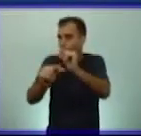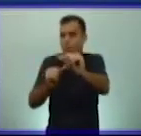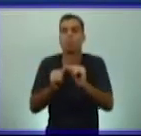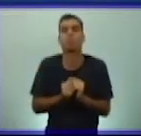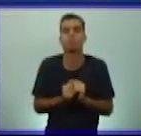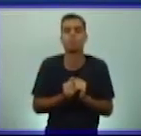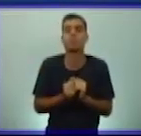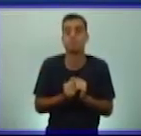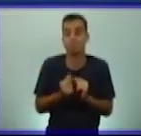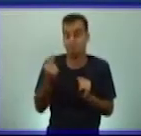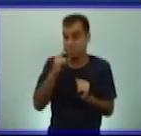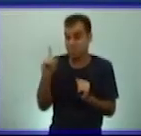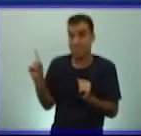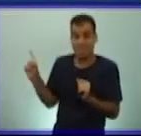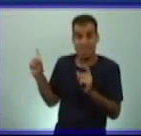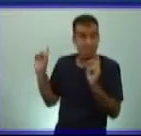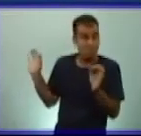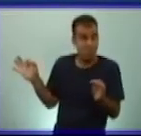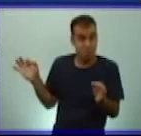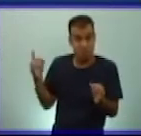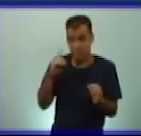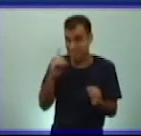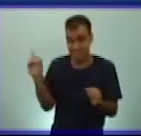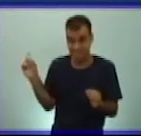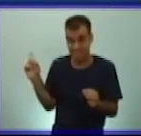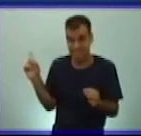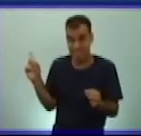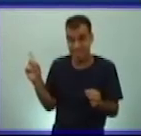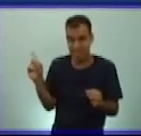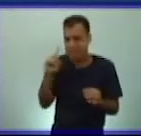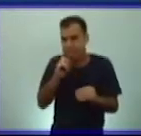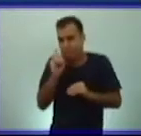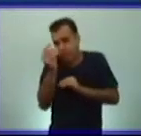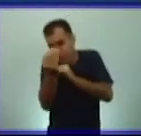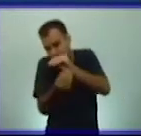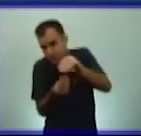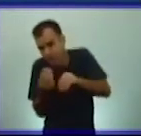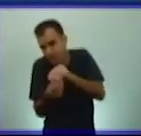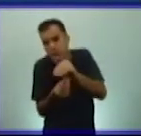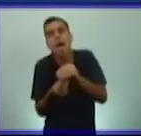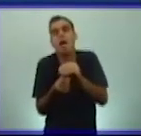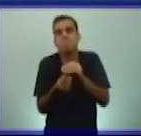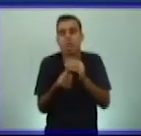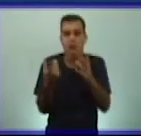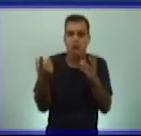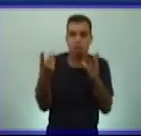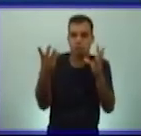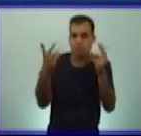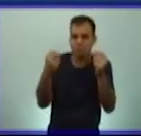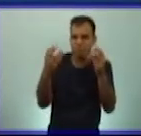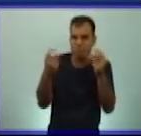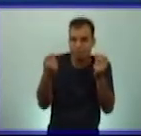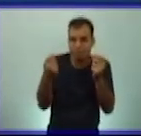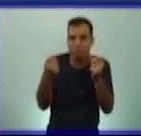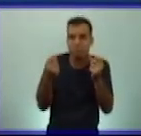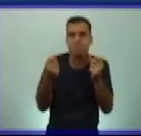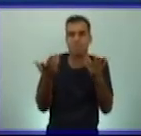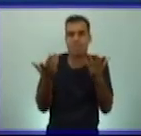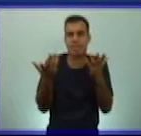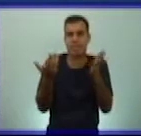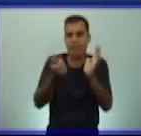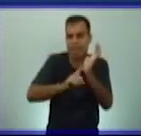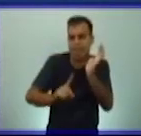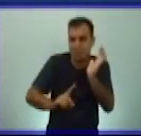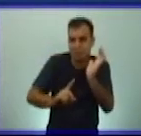mostrando en el osciloscopio cómo cambia el valor de la carga eléctrica al transcurrir